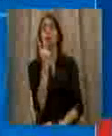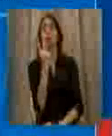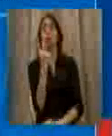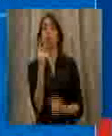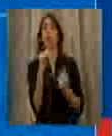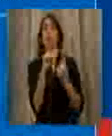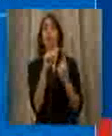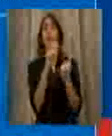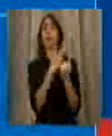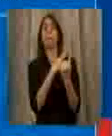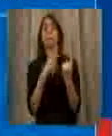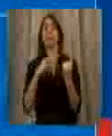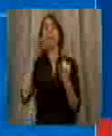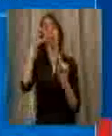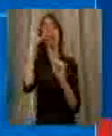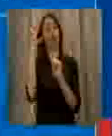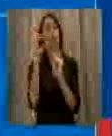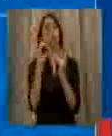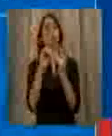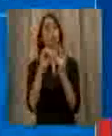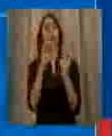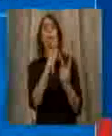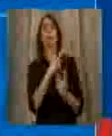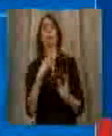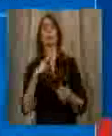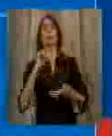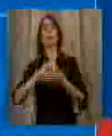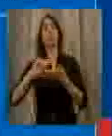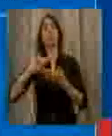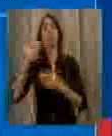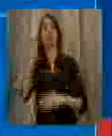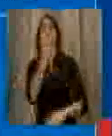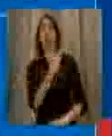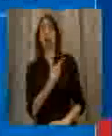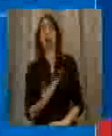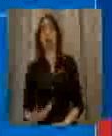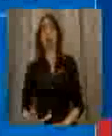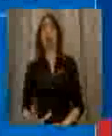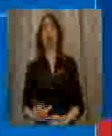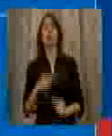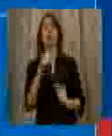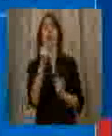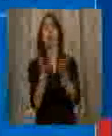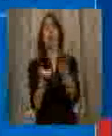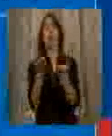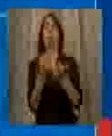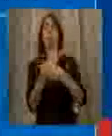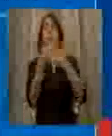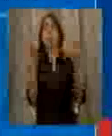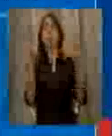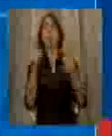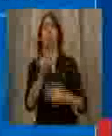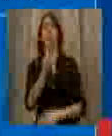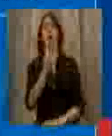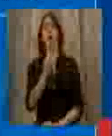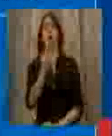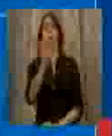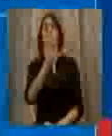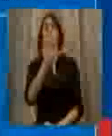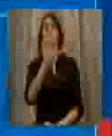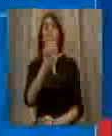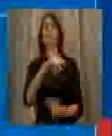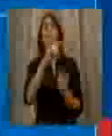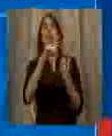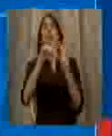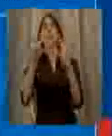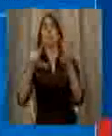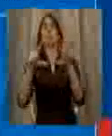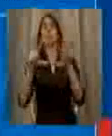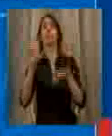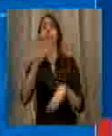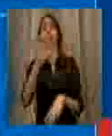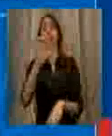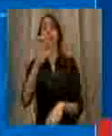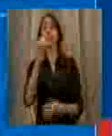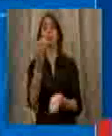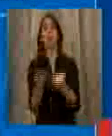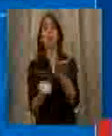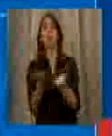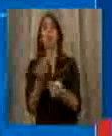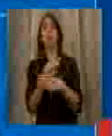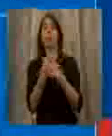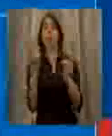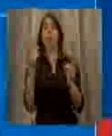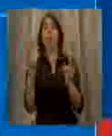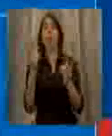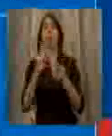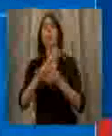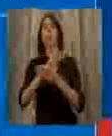de la Cultura, el Ministerio de Secretaría General de Gobierno, que van a realizarse el 2 de enero, y el 17 de enero van a ver las cuentas públicas